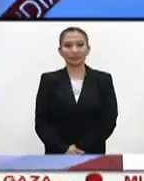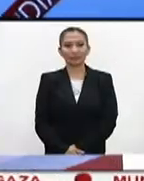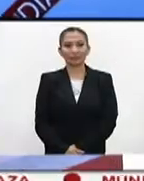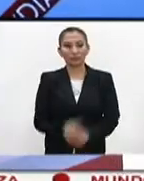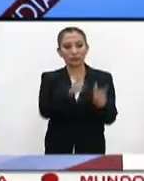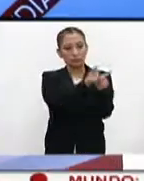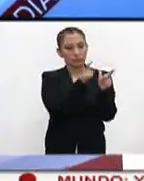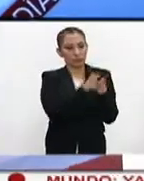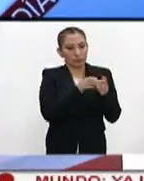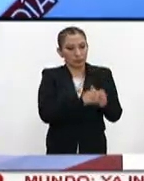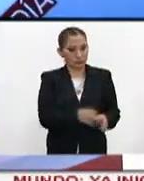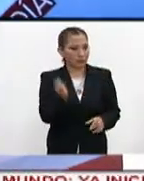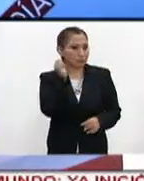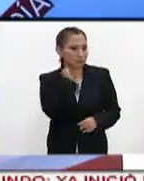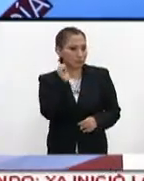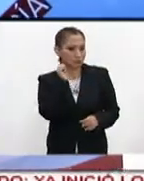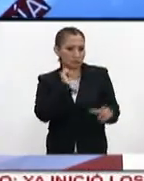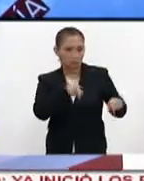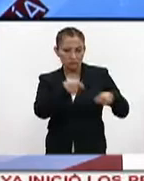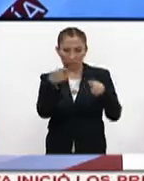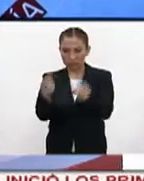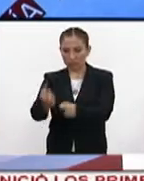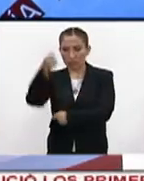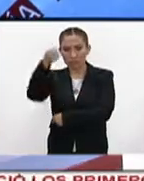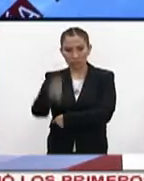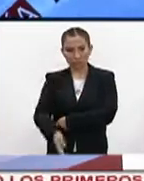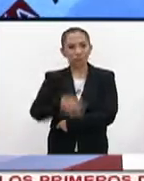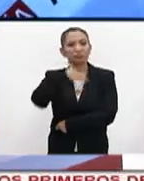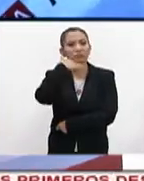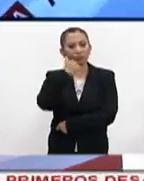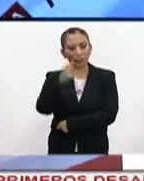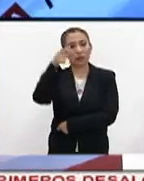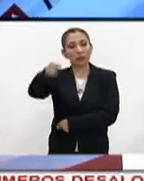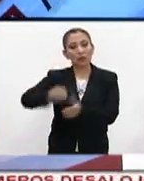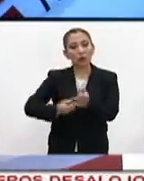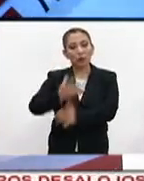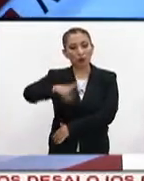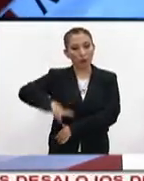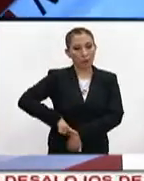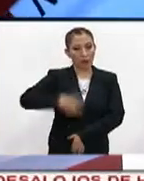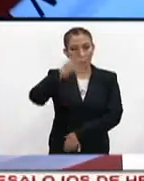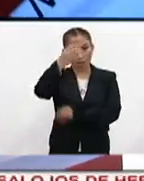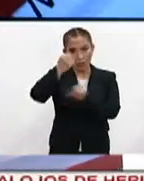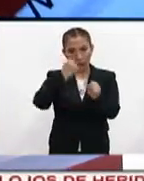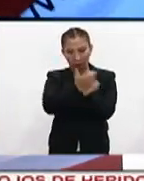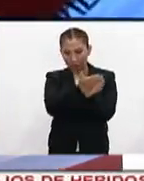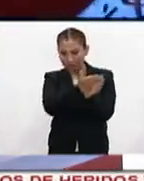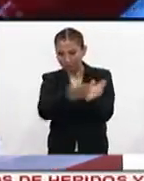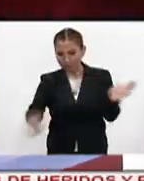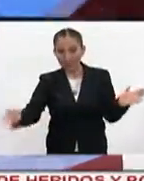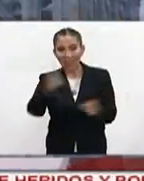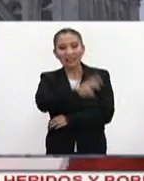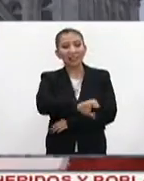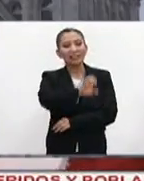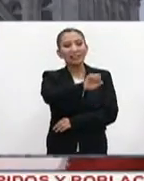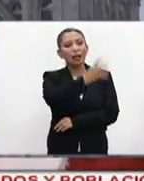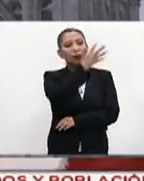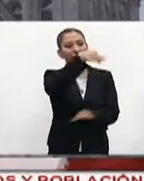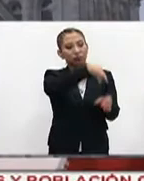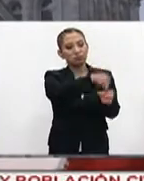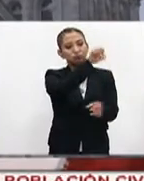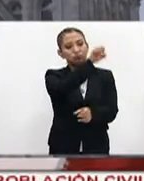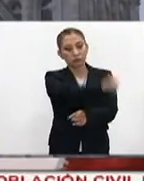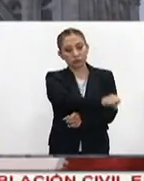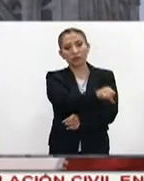El Parlamento de Alemania aprobó la investidura de la canciller Angela Merkel para un nuevo mandato de 4 años, con 364